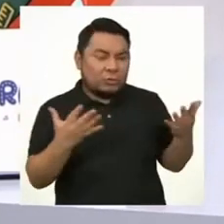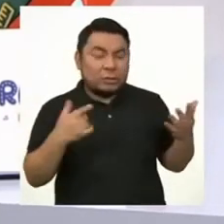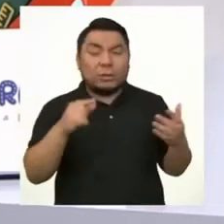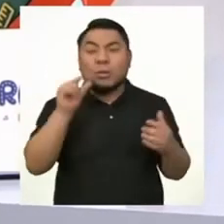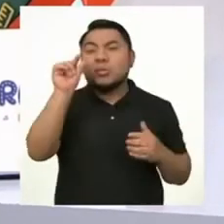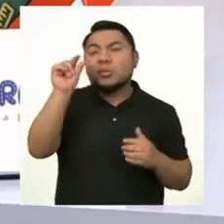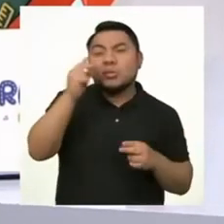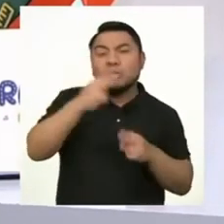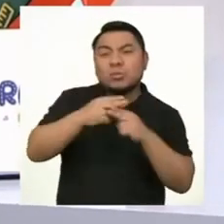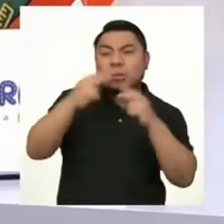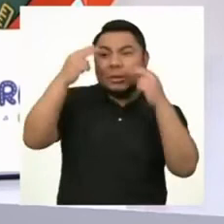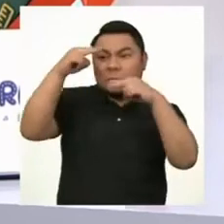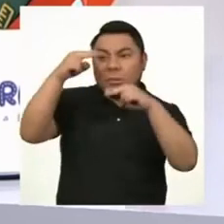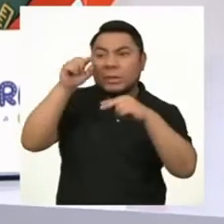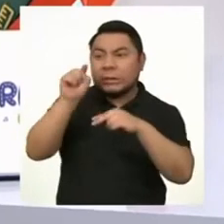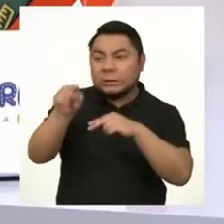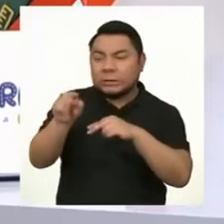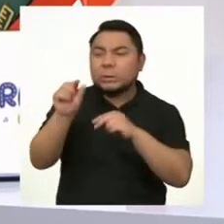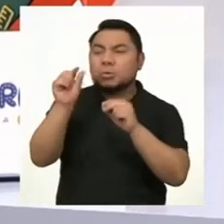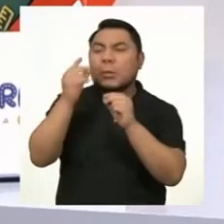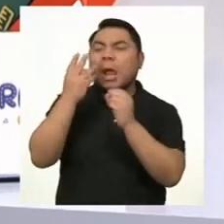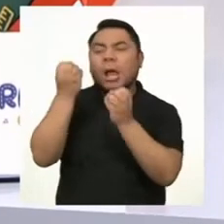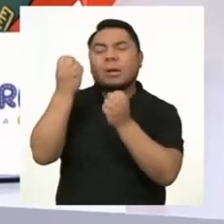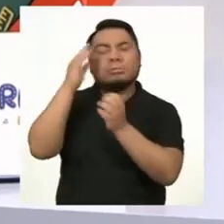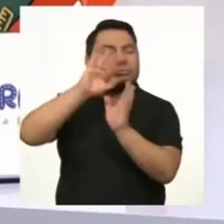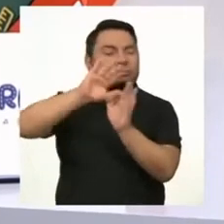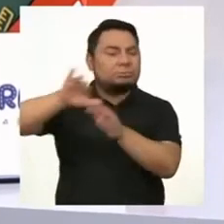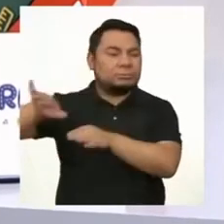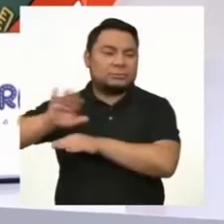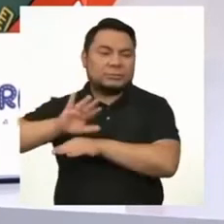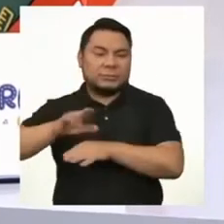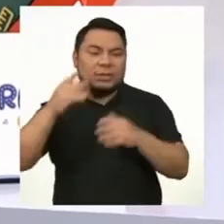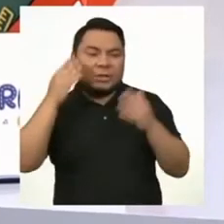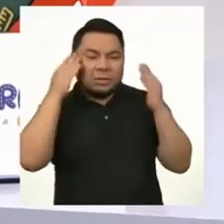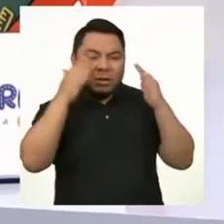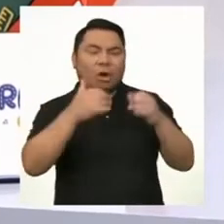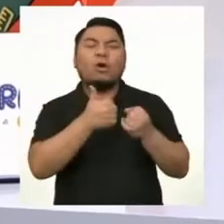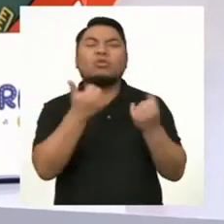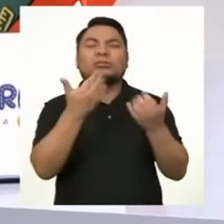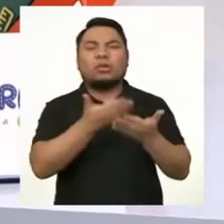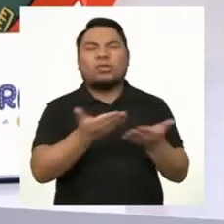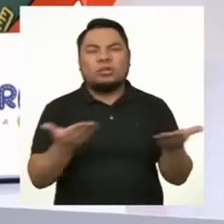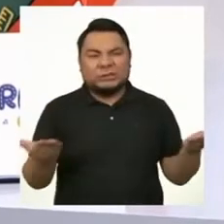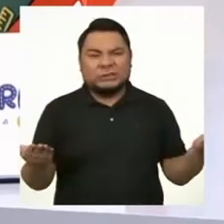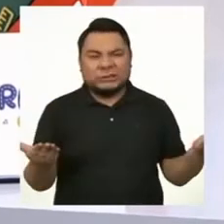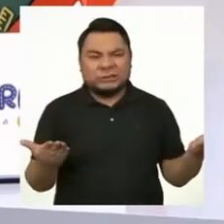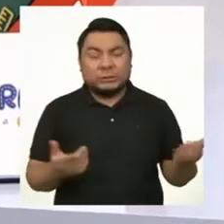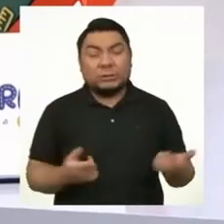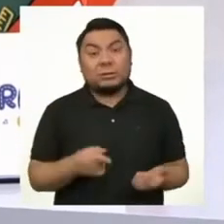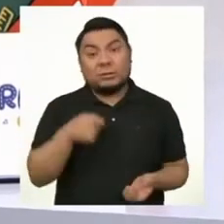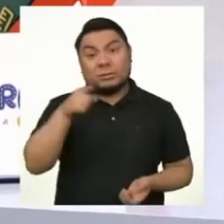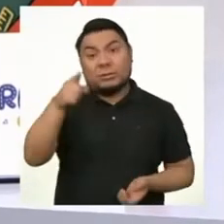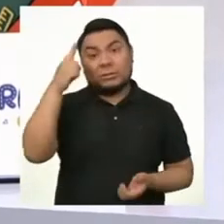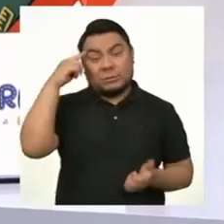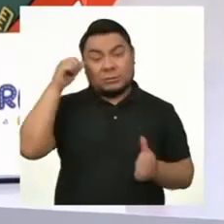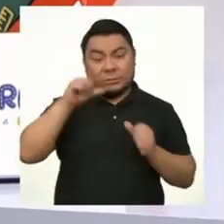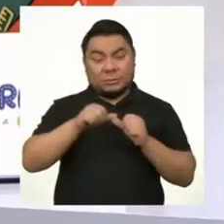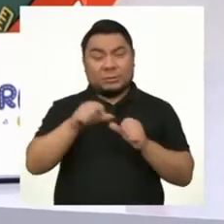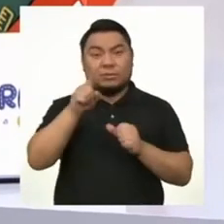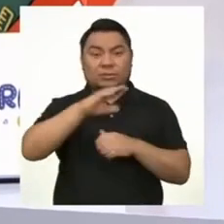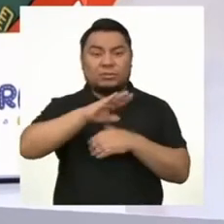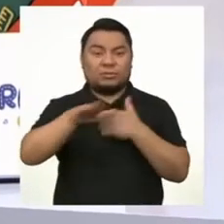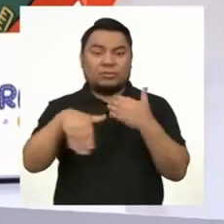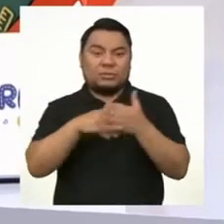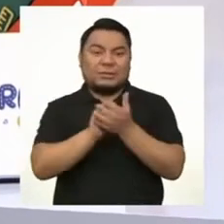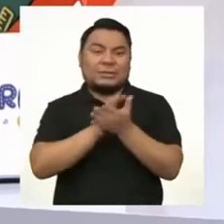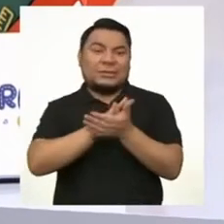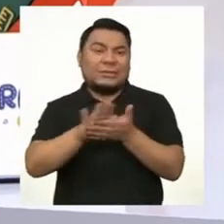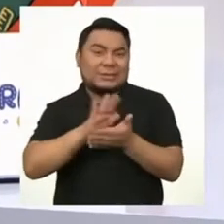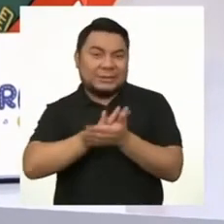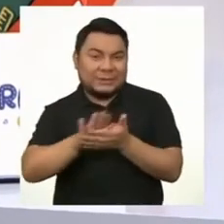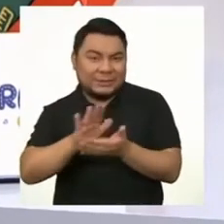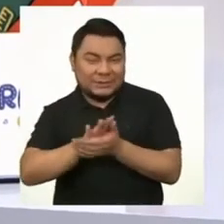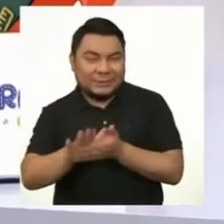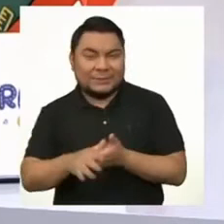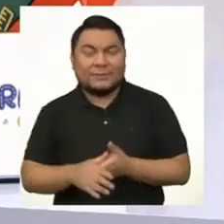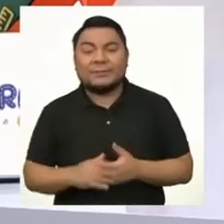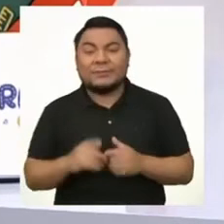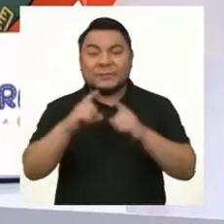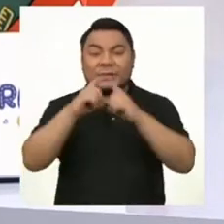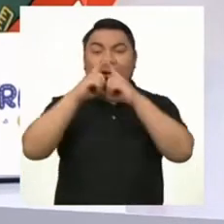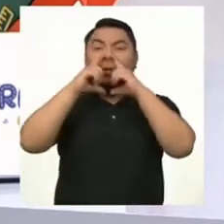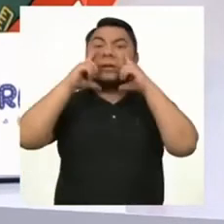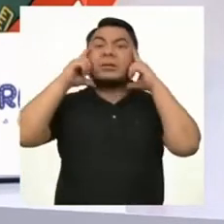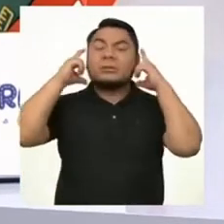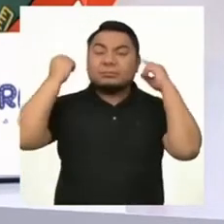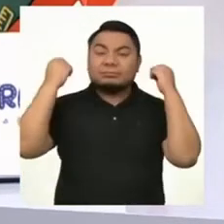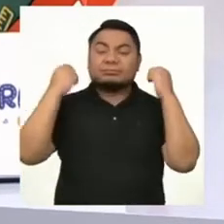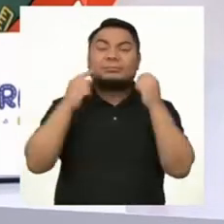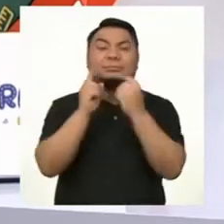dedicarnos a otros asuntos. Asimismo, recuerda que mientras mantengas la higiene, el uso de la mascarilla